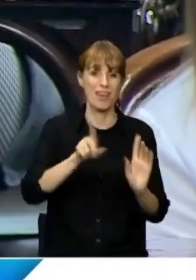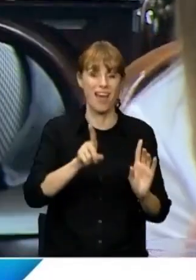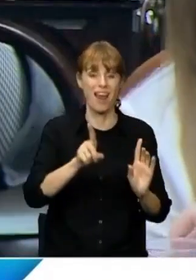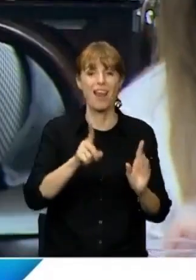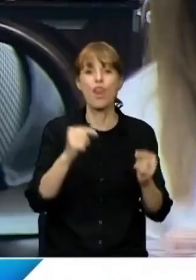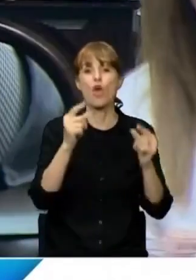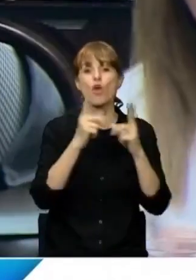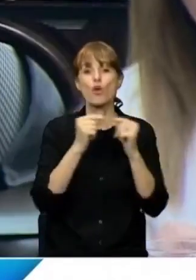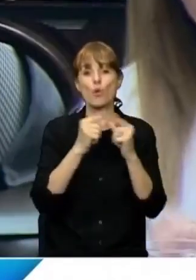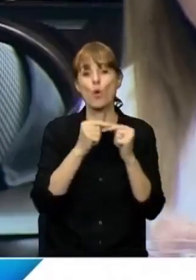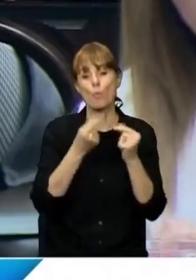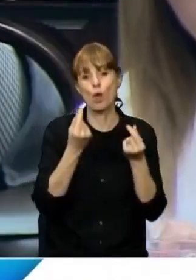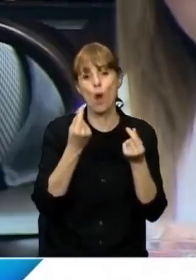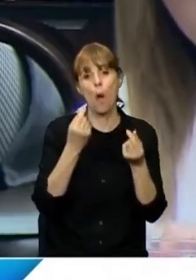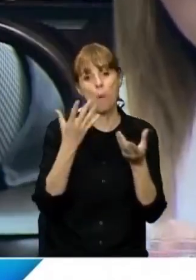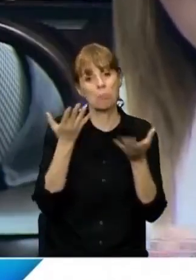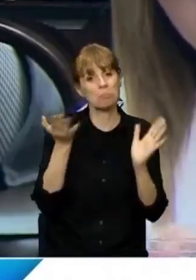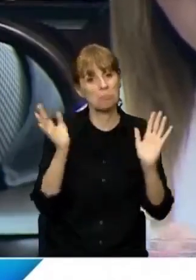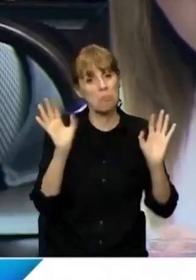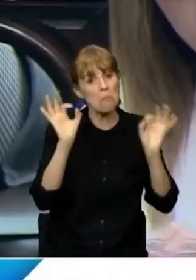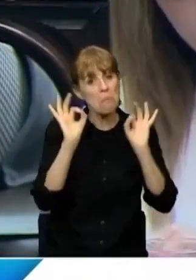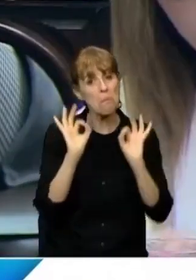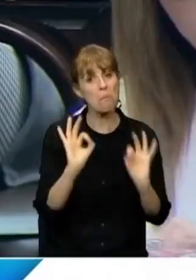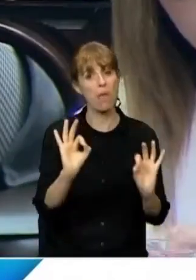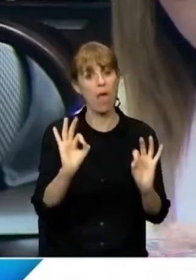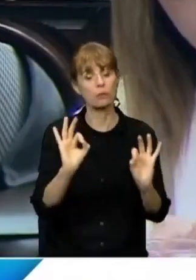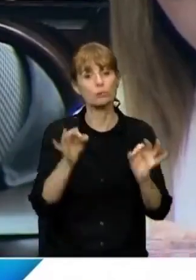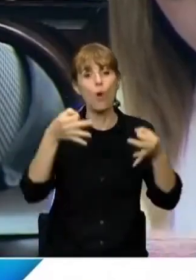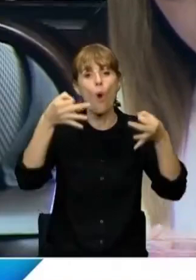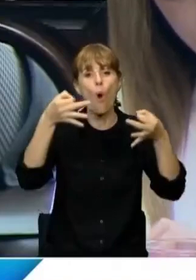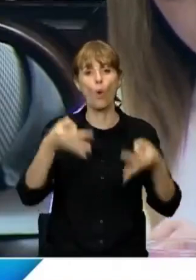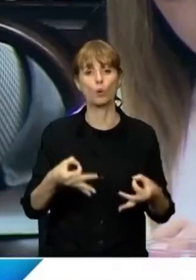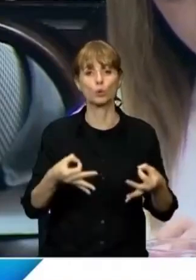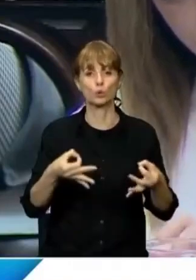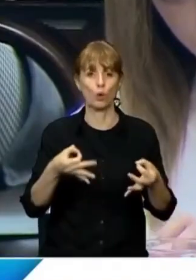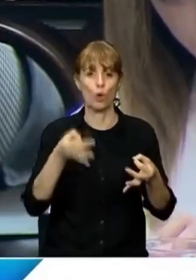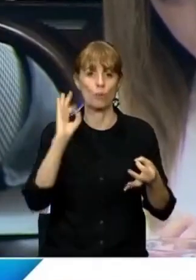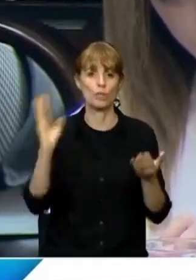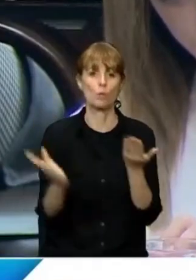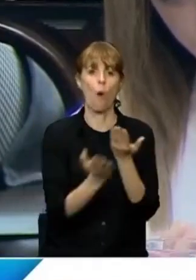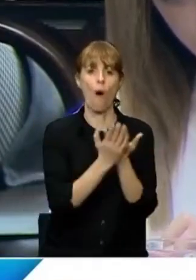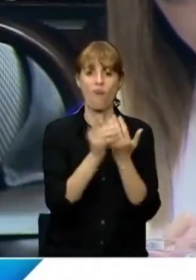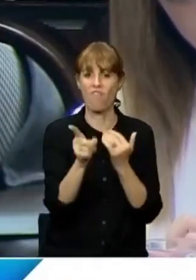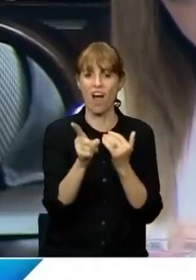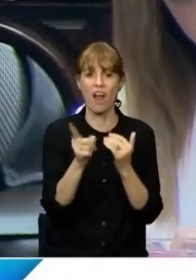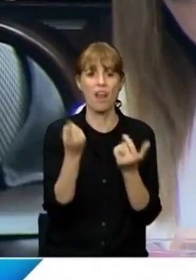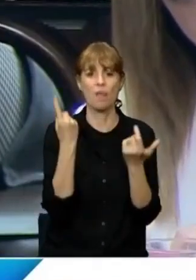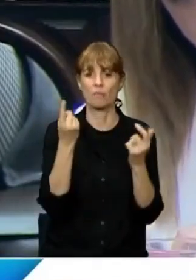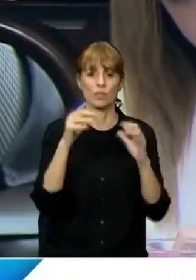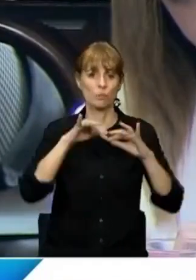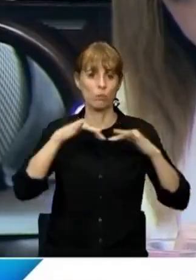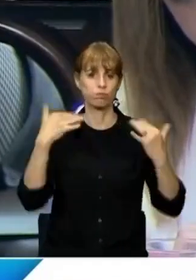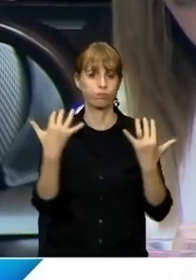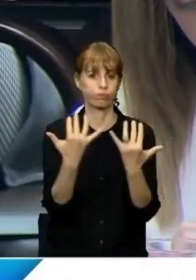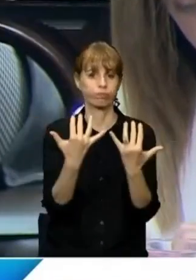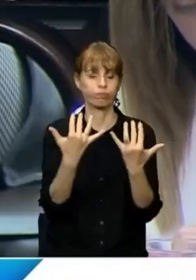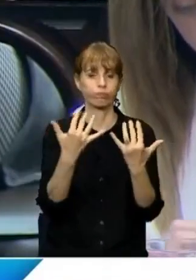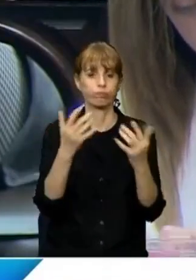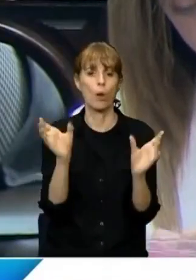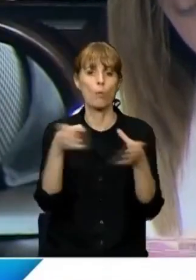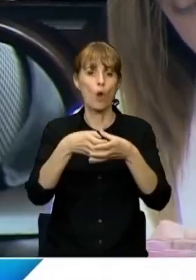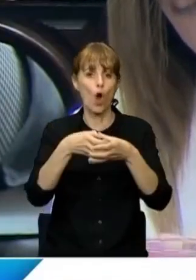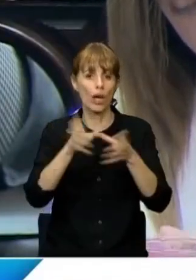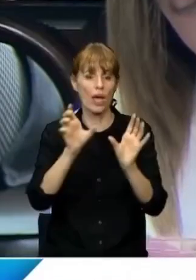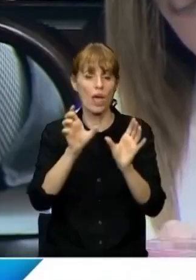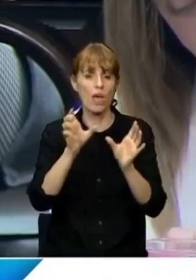número súper razonable, obviamente está debidamente respaldado por la cantidad de integrantes de nuestro bloque. Pedimos